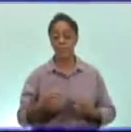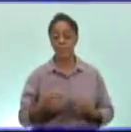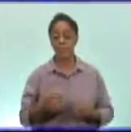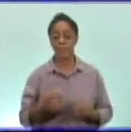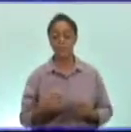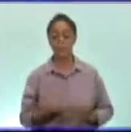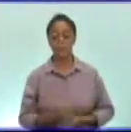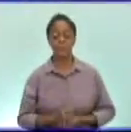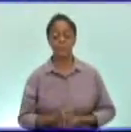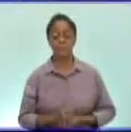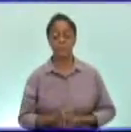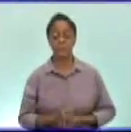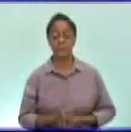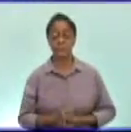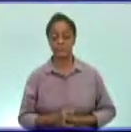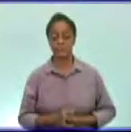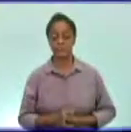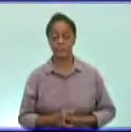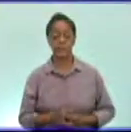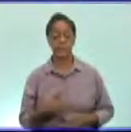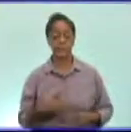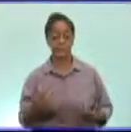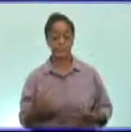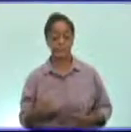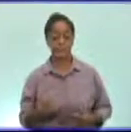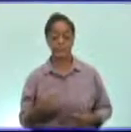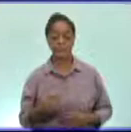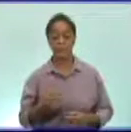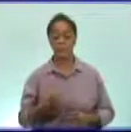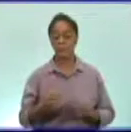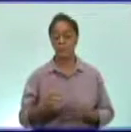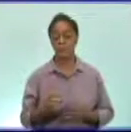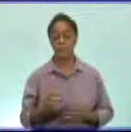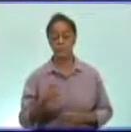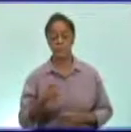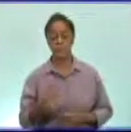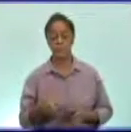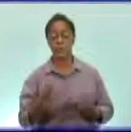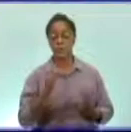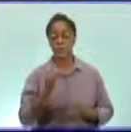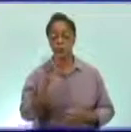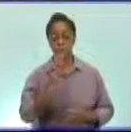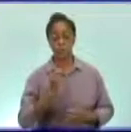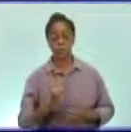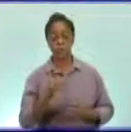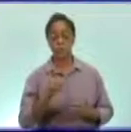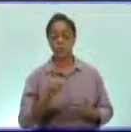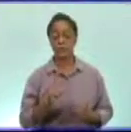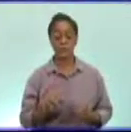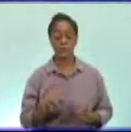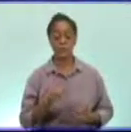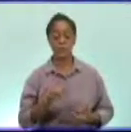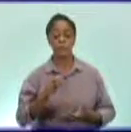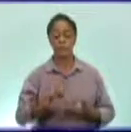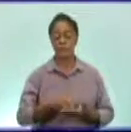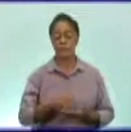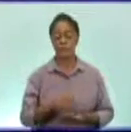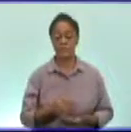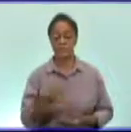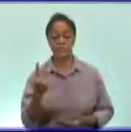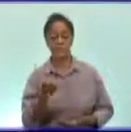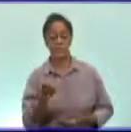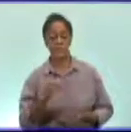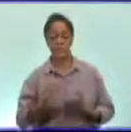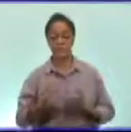vitales. Sin embargo, en función de si poseen columna vertebral o no, pueden clasificarse de dos